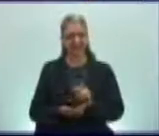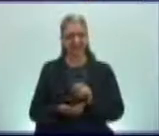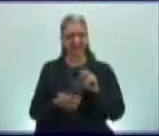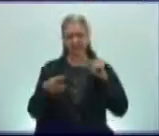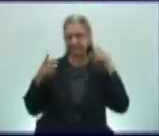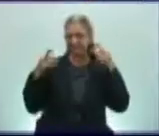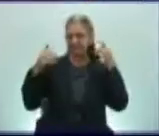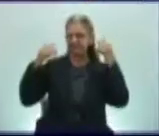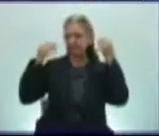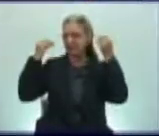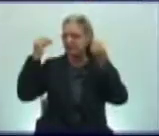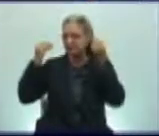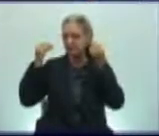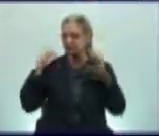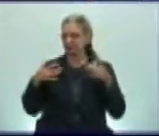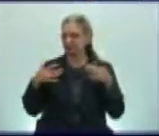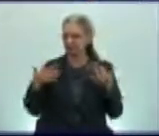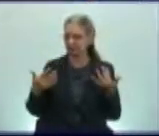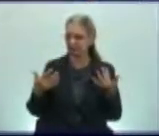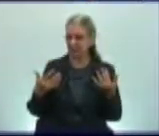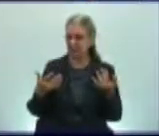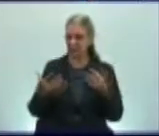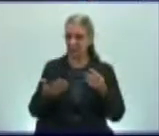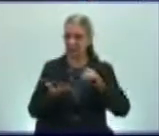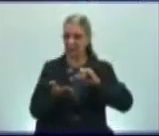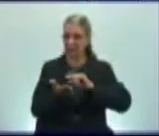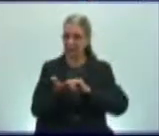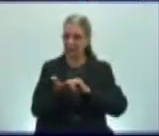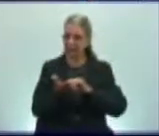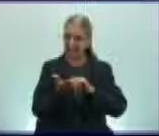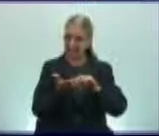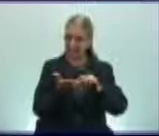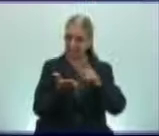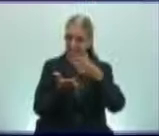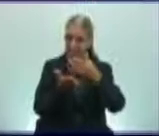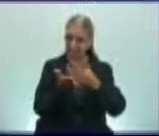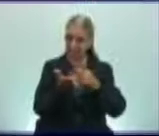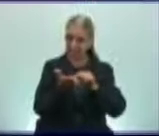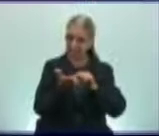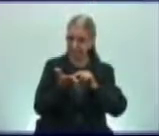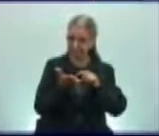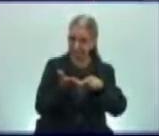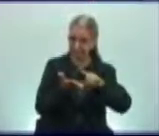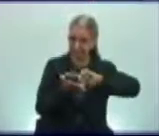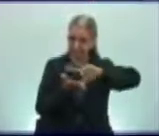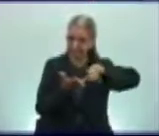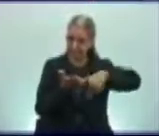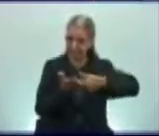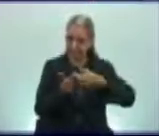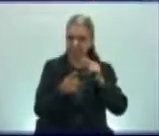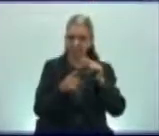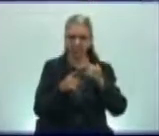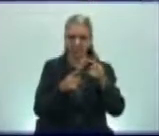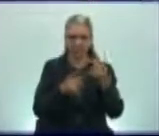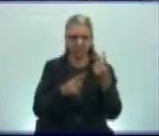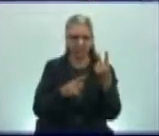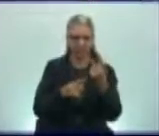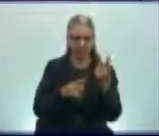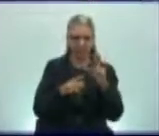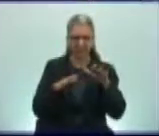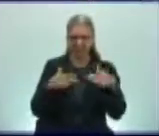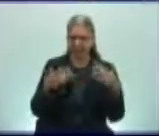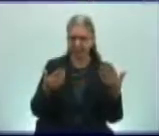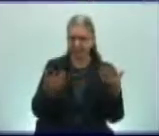Reflexiona un instante. Si el radio de una circunferencia se multiplica por 2, ¿qué le pasa a la longitud de